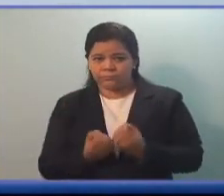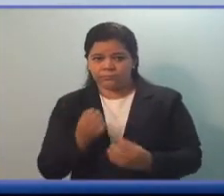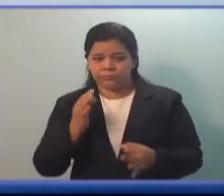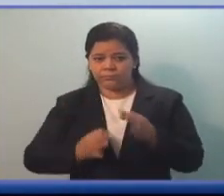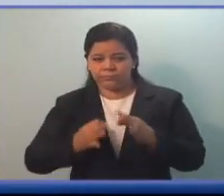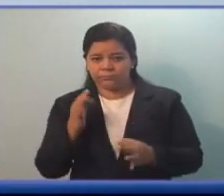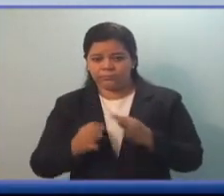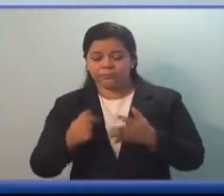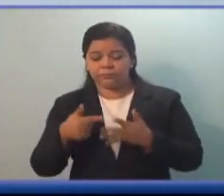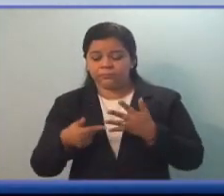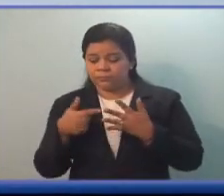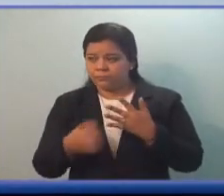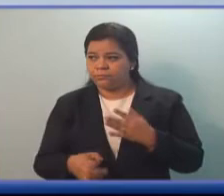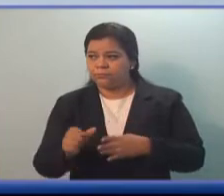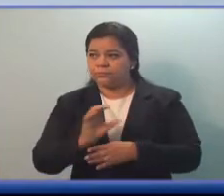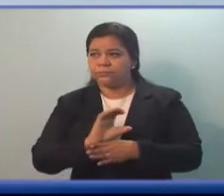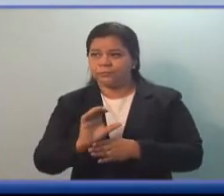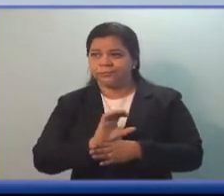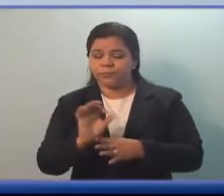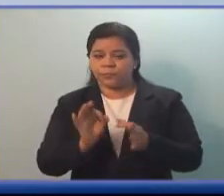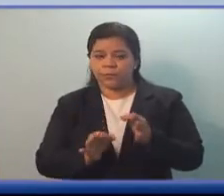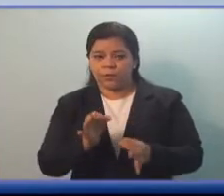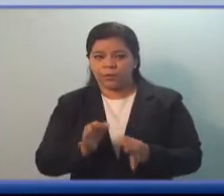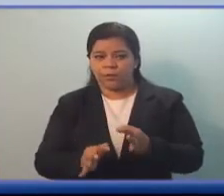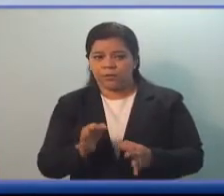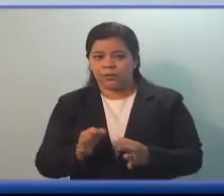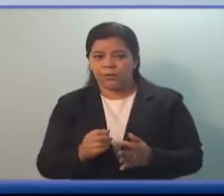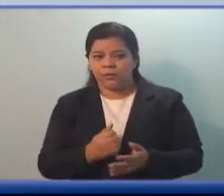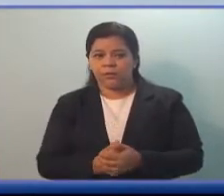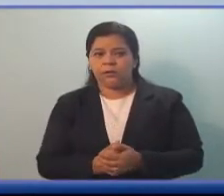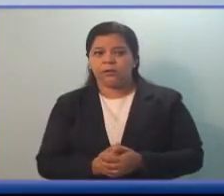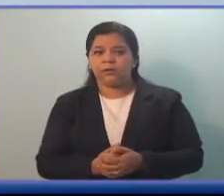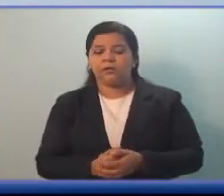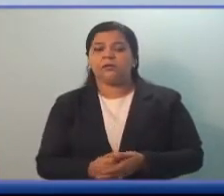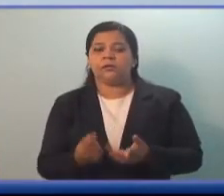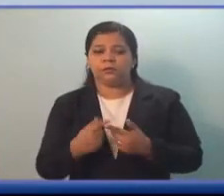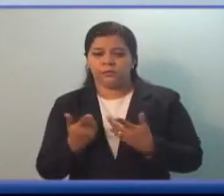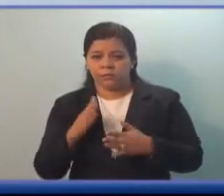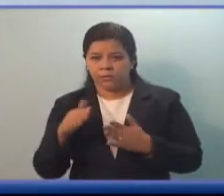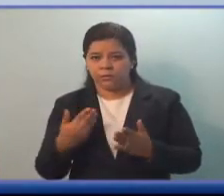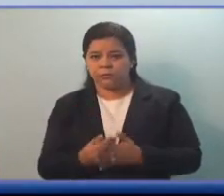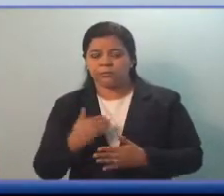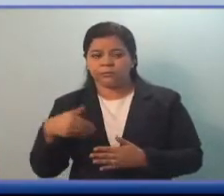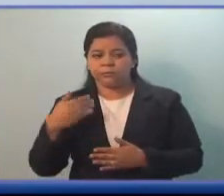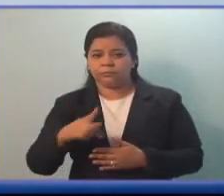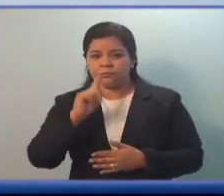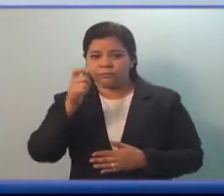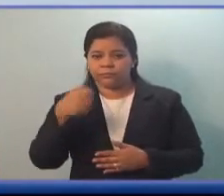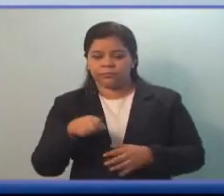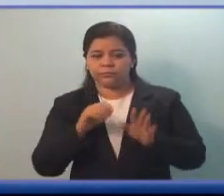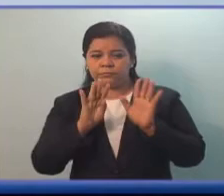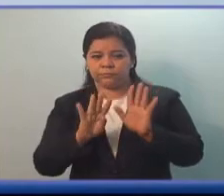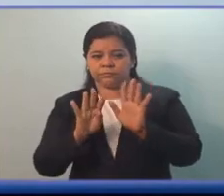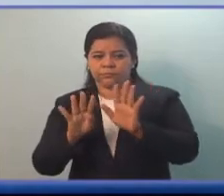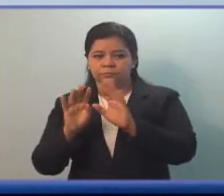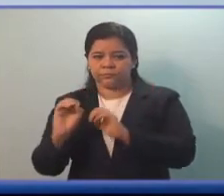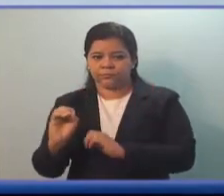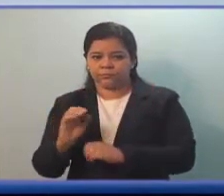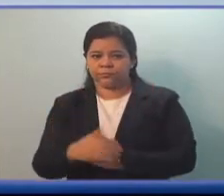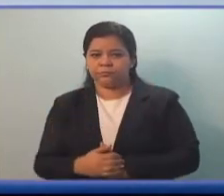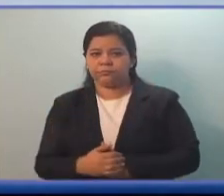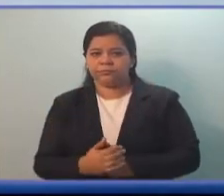La ley de la carrera judicial. La ley de la carrera judicial, que es de 1990, también requiere